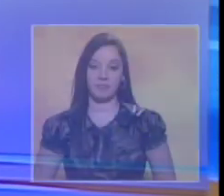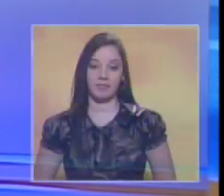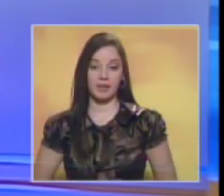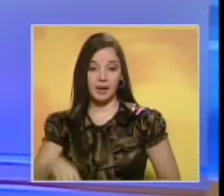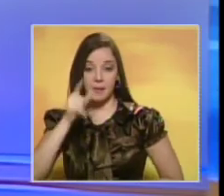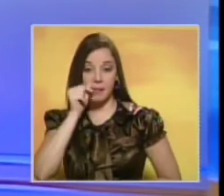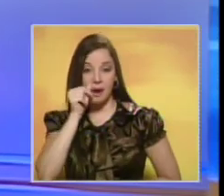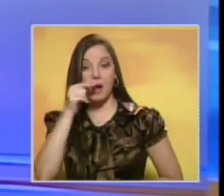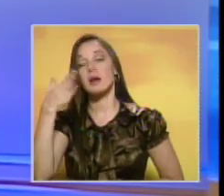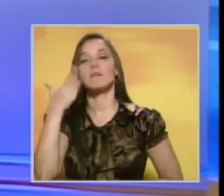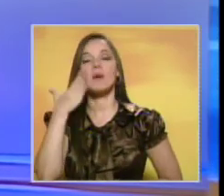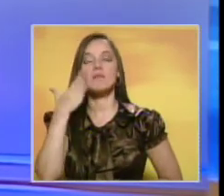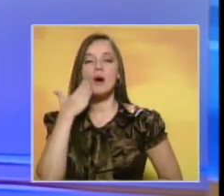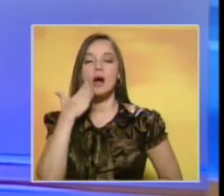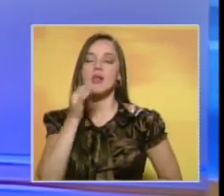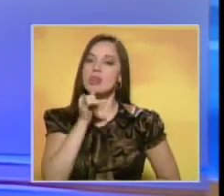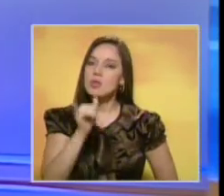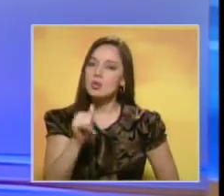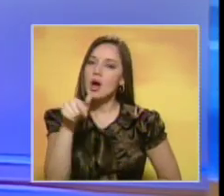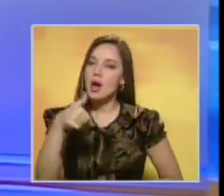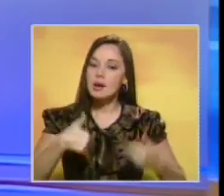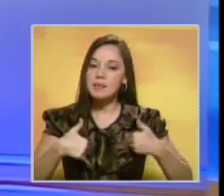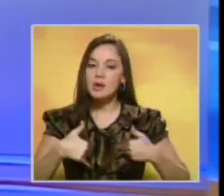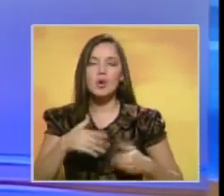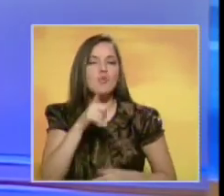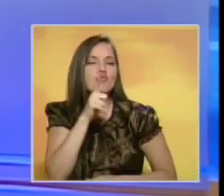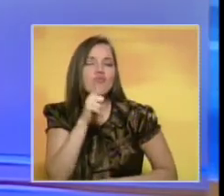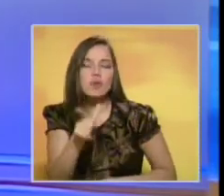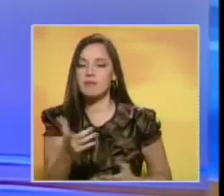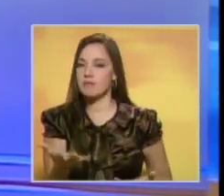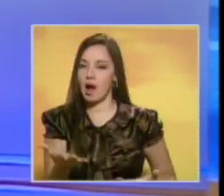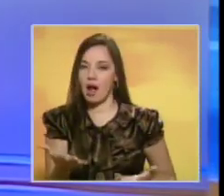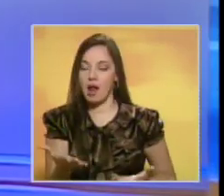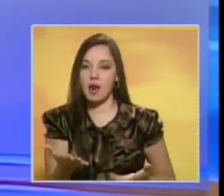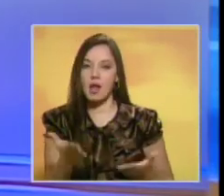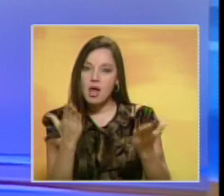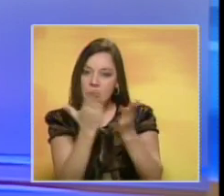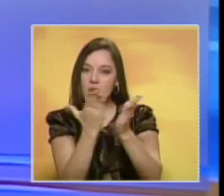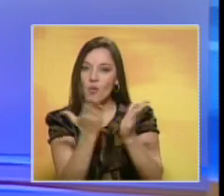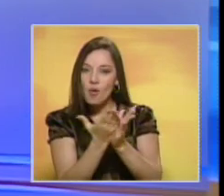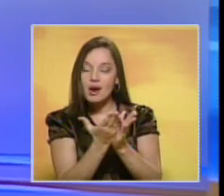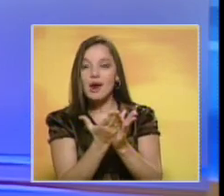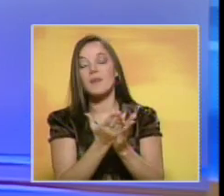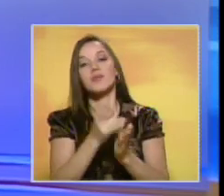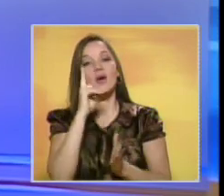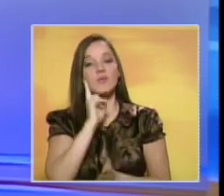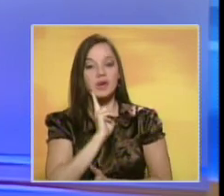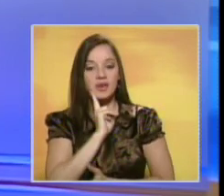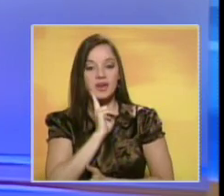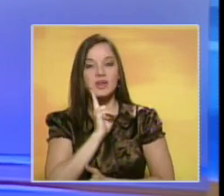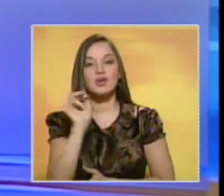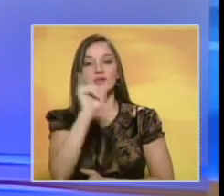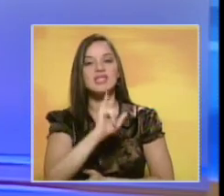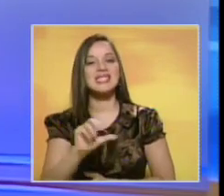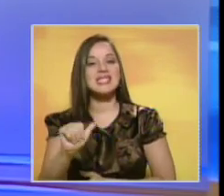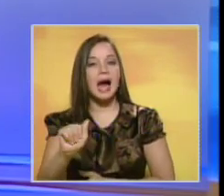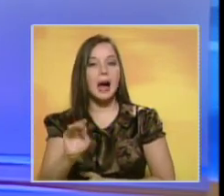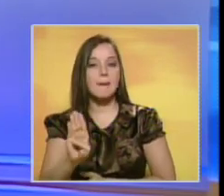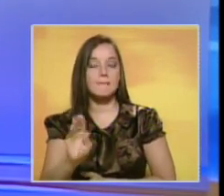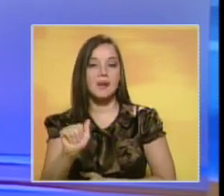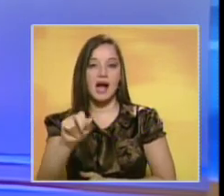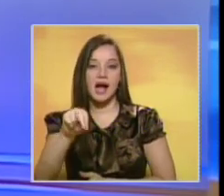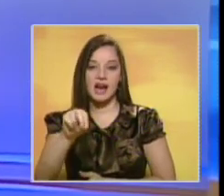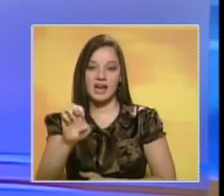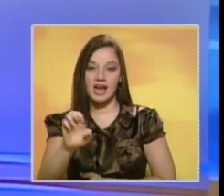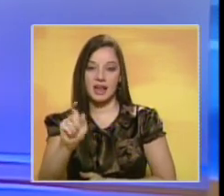Padres y representantes denunciaron este miércoles las malas condiciones en las que sus hijos reciben clases en la Escuela Bolivariana Sabaneta Alta en El Junquito,